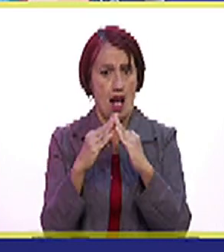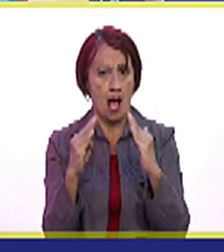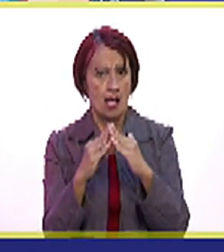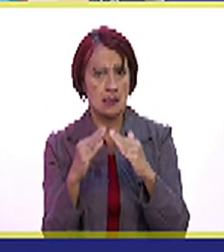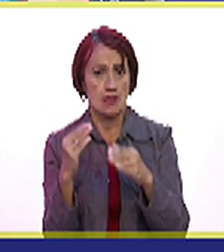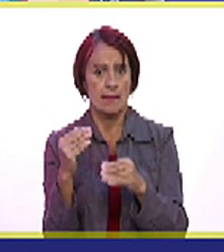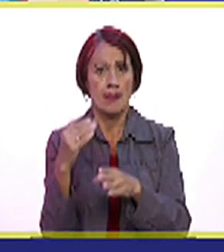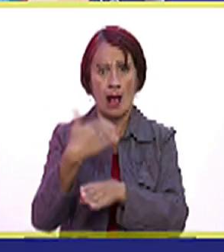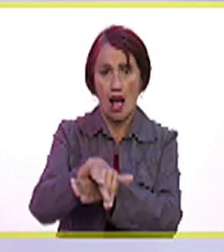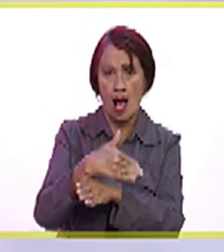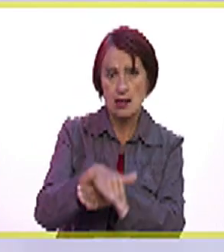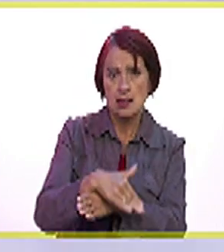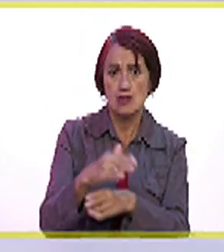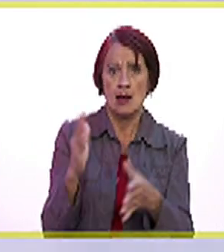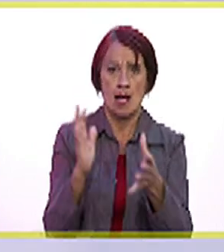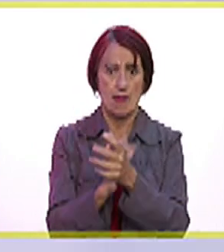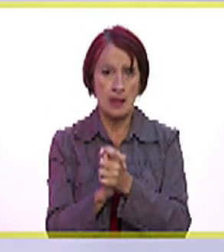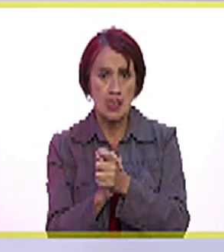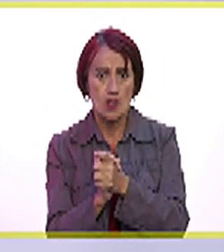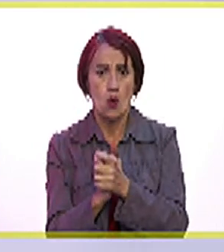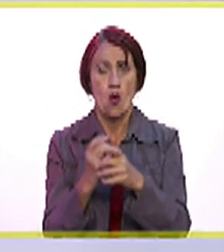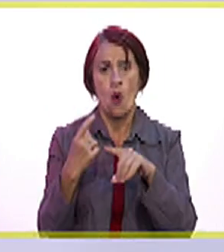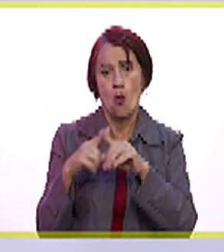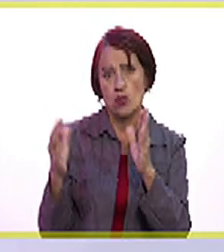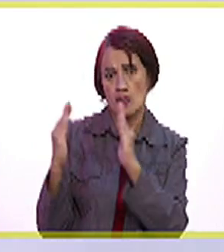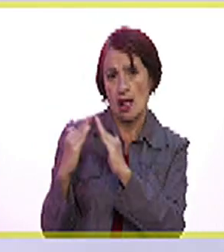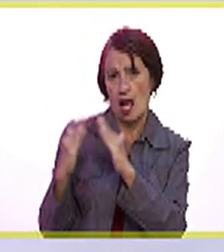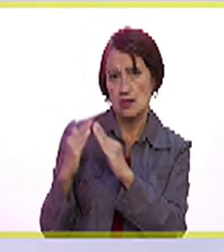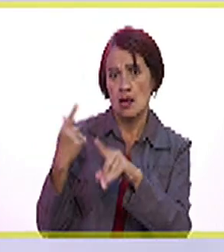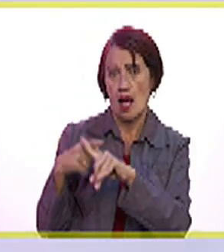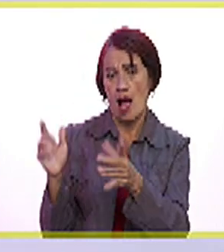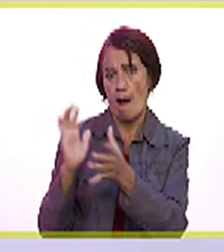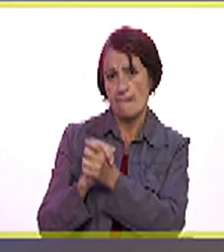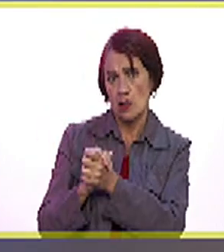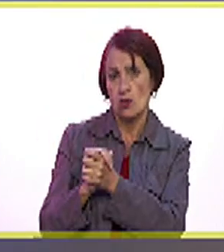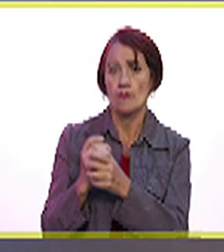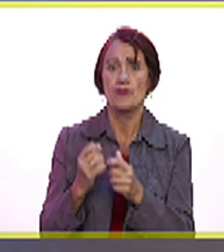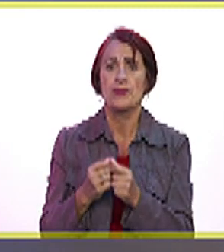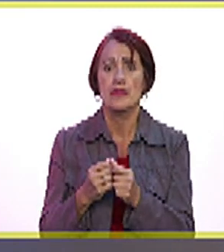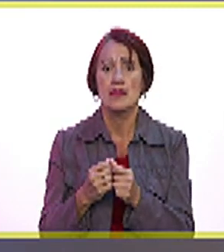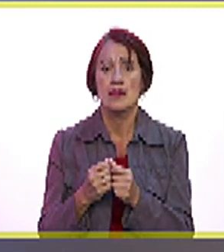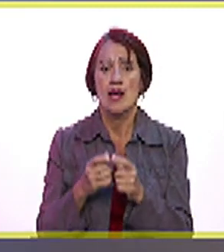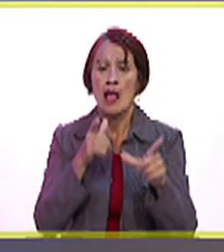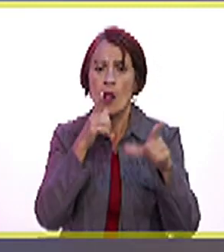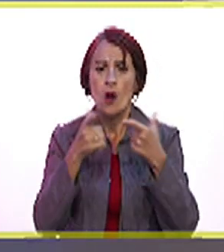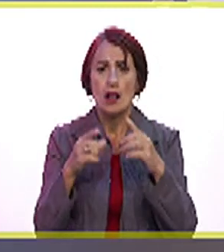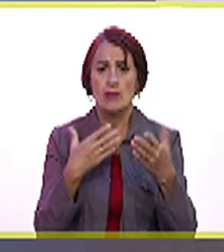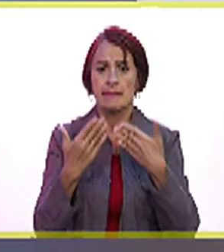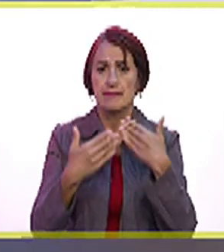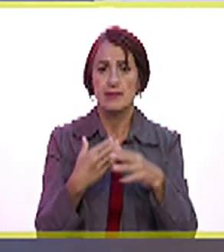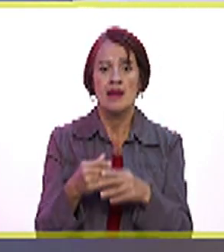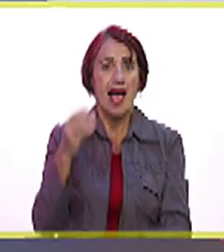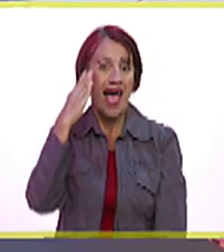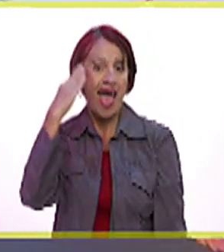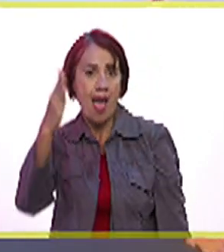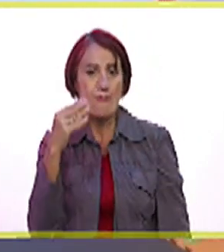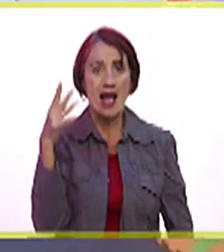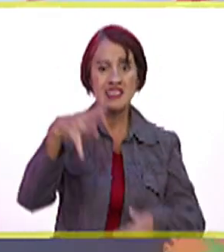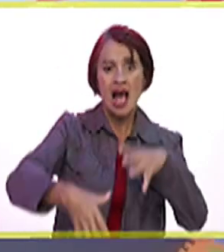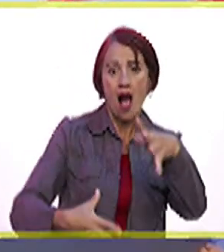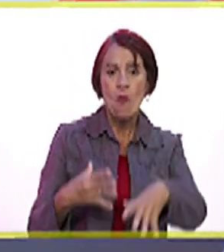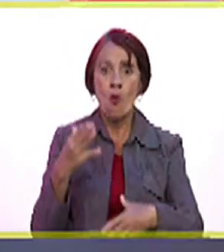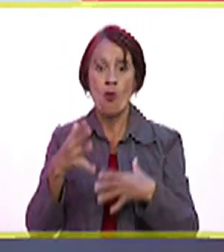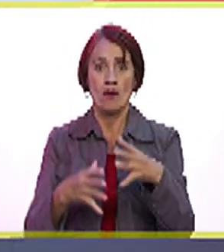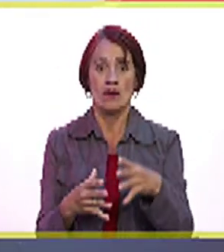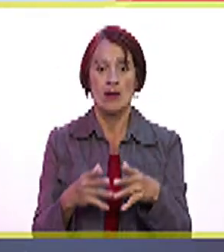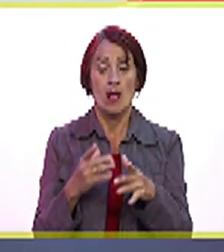con nuestros compañeros, con nuestros vecinos. Entonces, bien, el habla coloquial, por ejemplo, siempre decimos epa chamo.